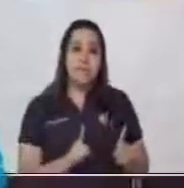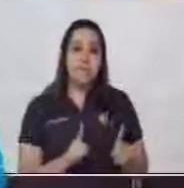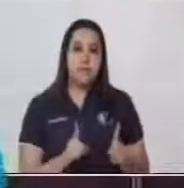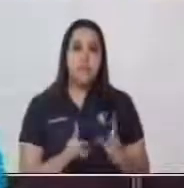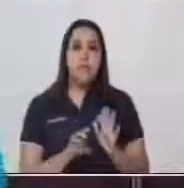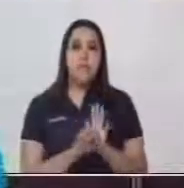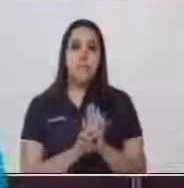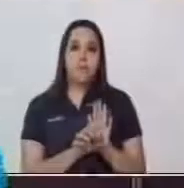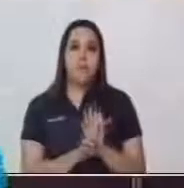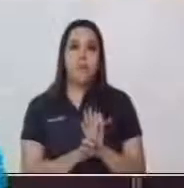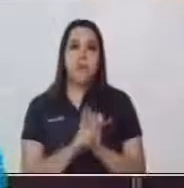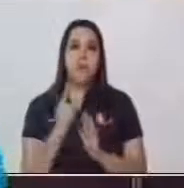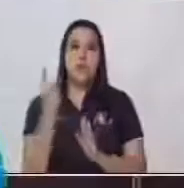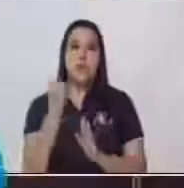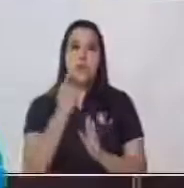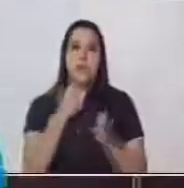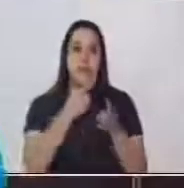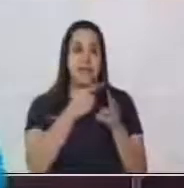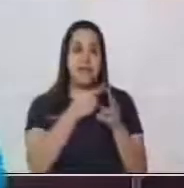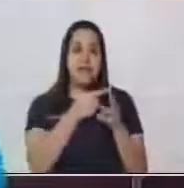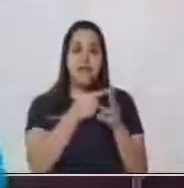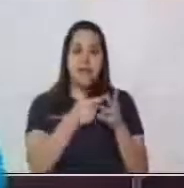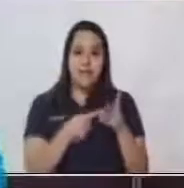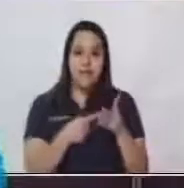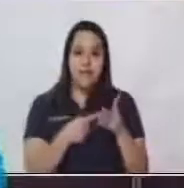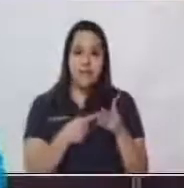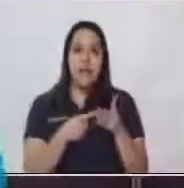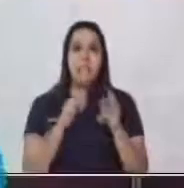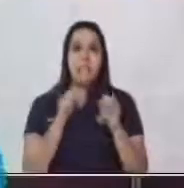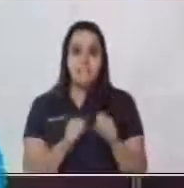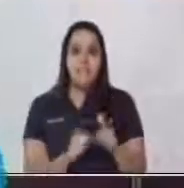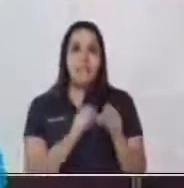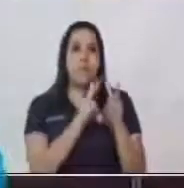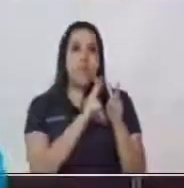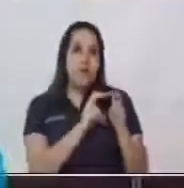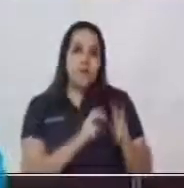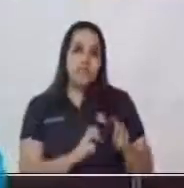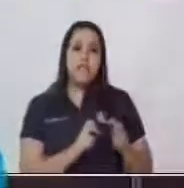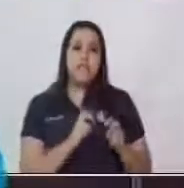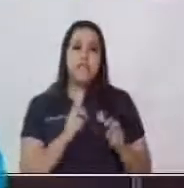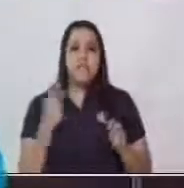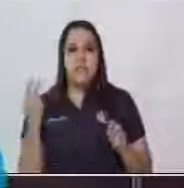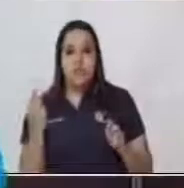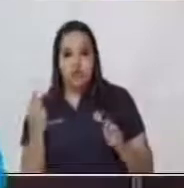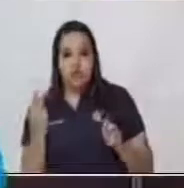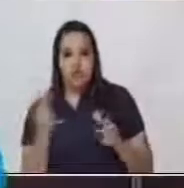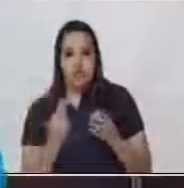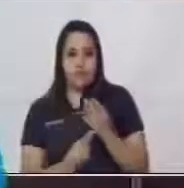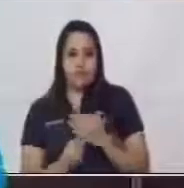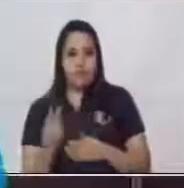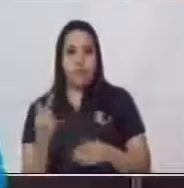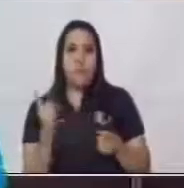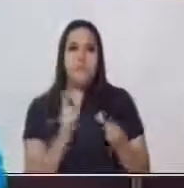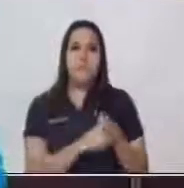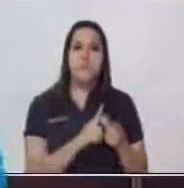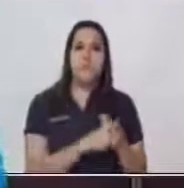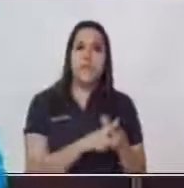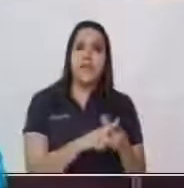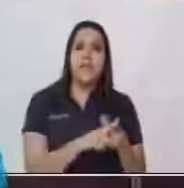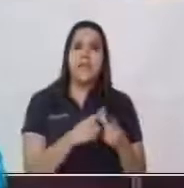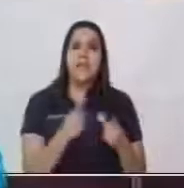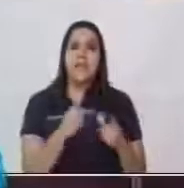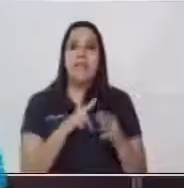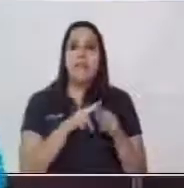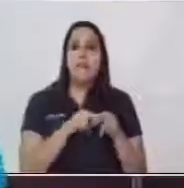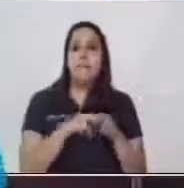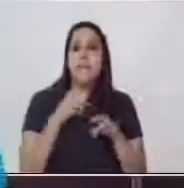Y hoy vamos a enunciar 3 para poder analizar 2 clasificaciones. Según la fuerza